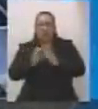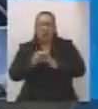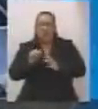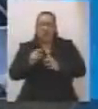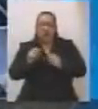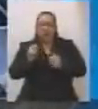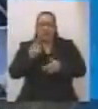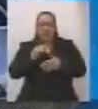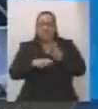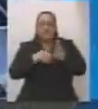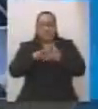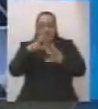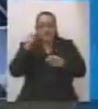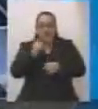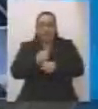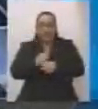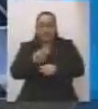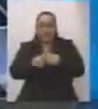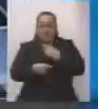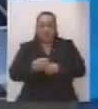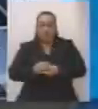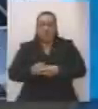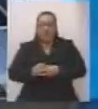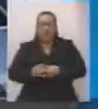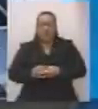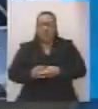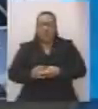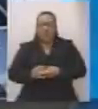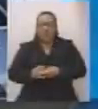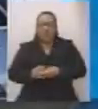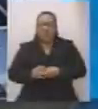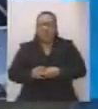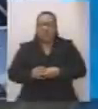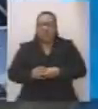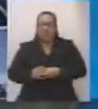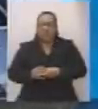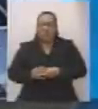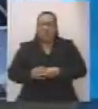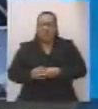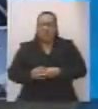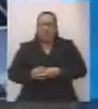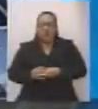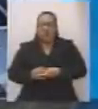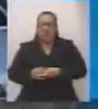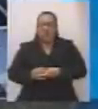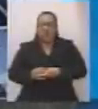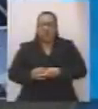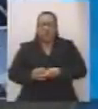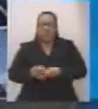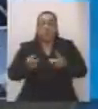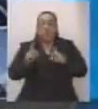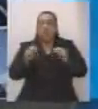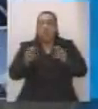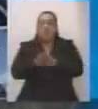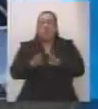para comprender el efecto de la globalización en la desigualdad desde el punto